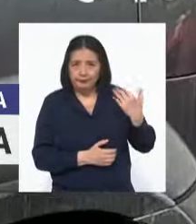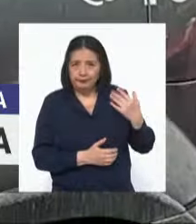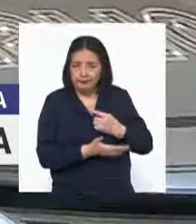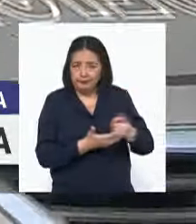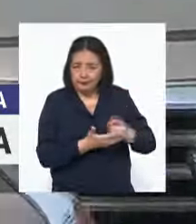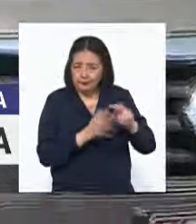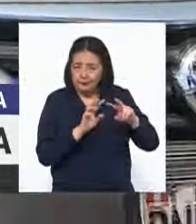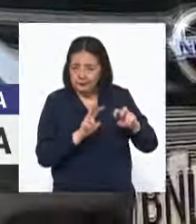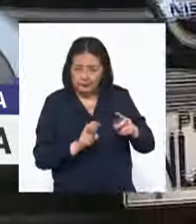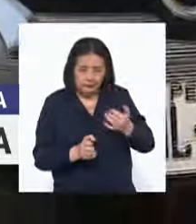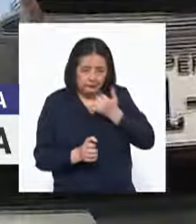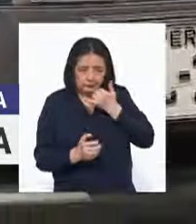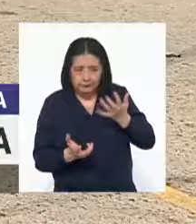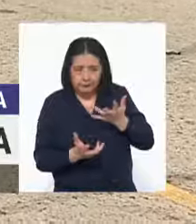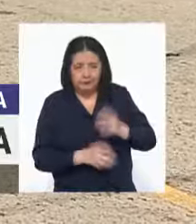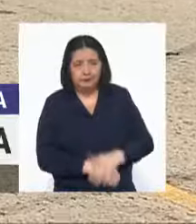investigando.